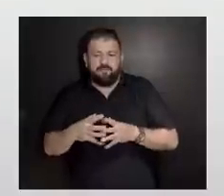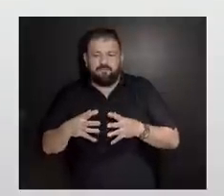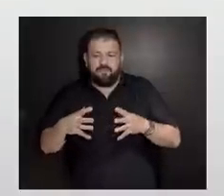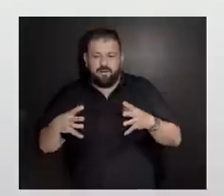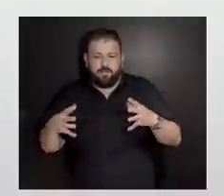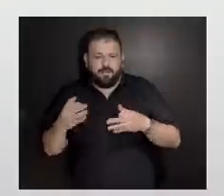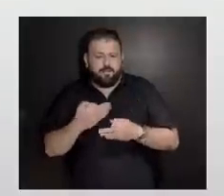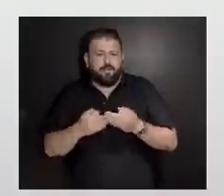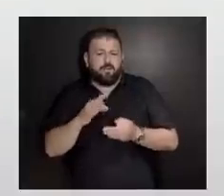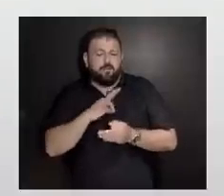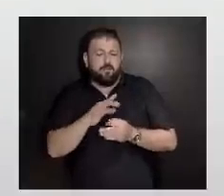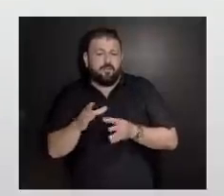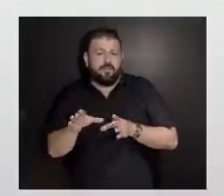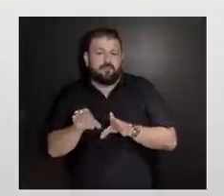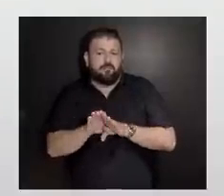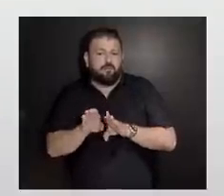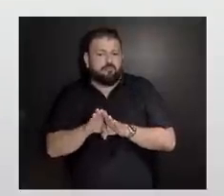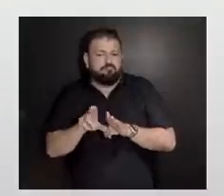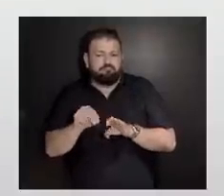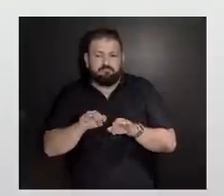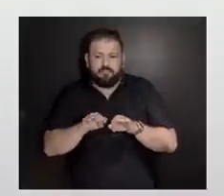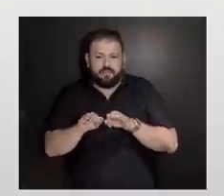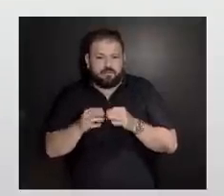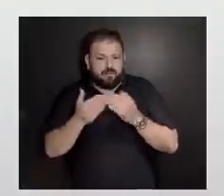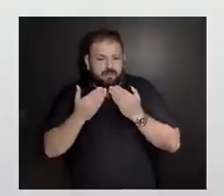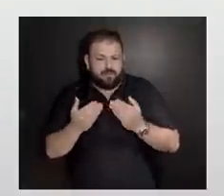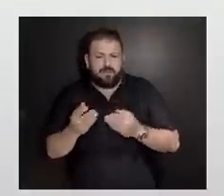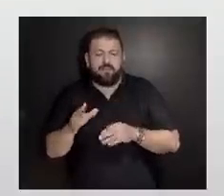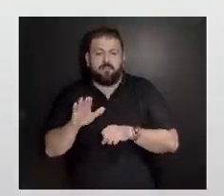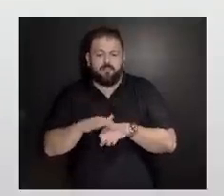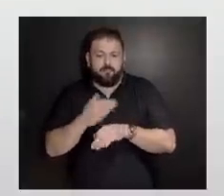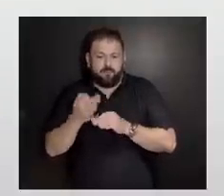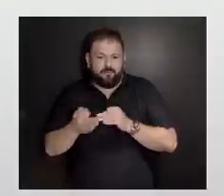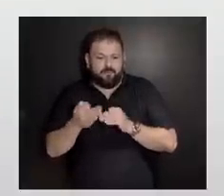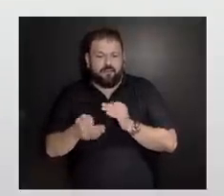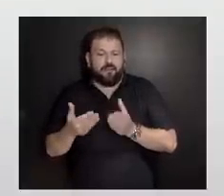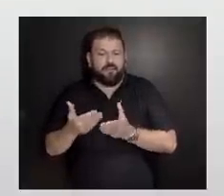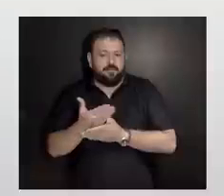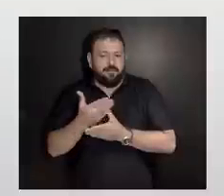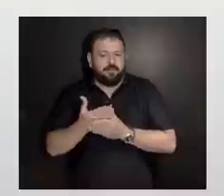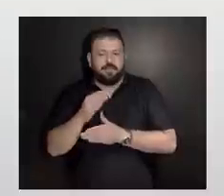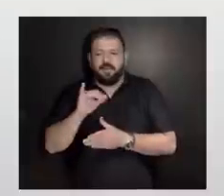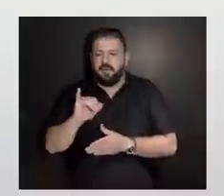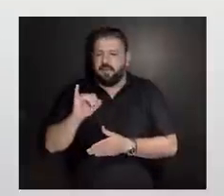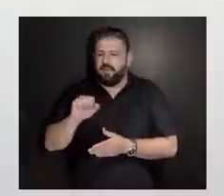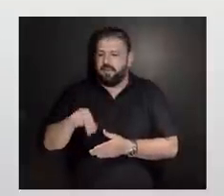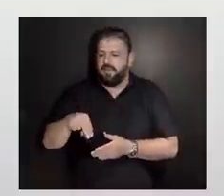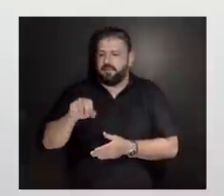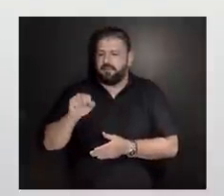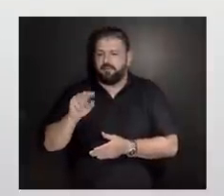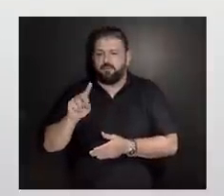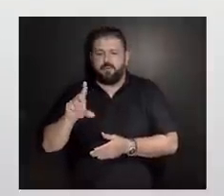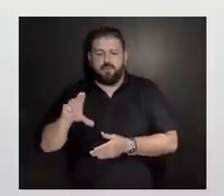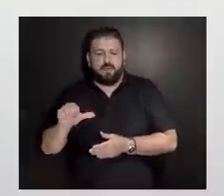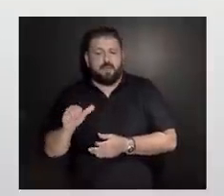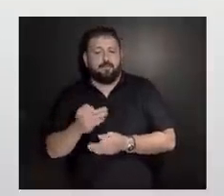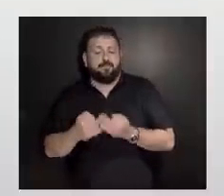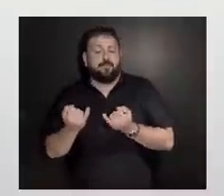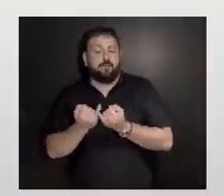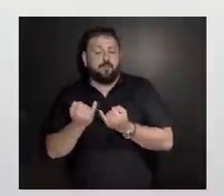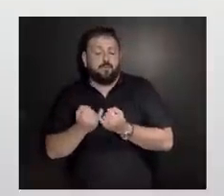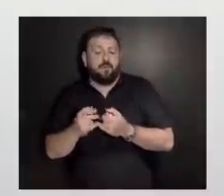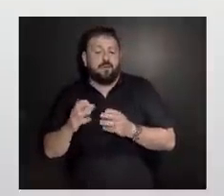estar interrumpiendo la funcionalidad de la insulina. Entonces, esto puede desencadenar que nuestro cuerpo a largo plazo comience a perder